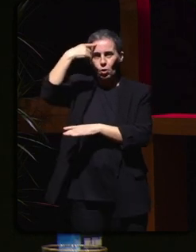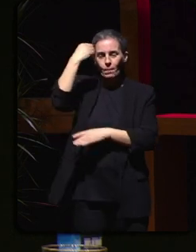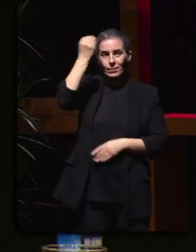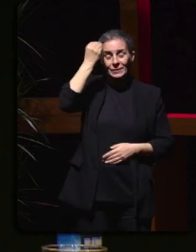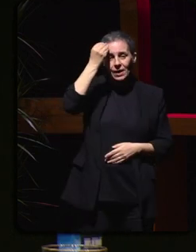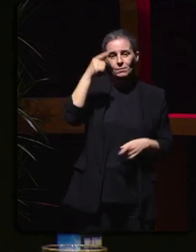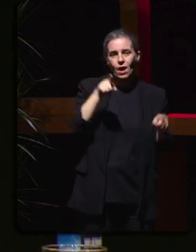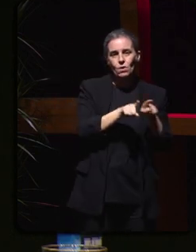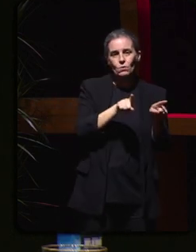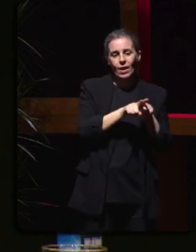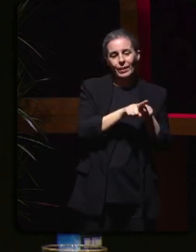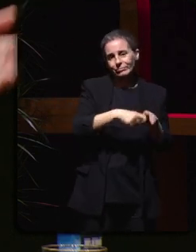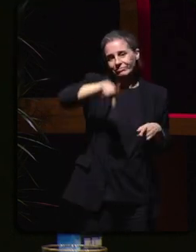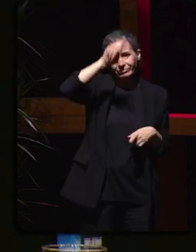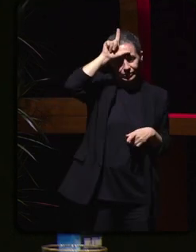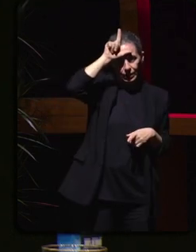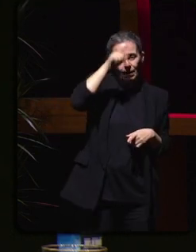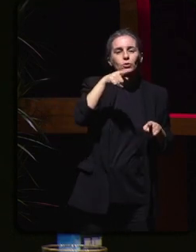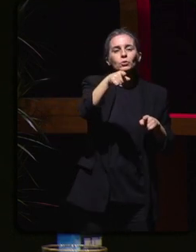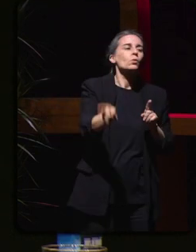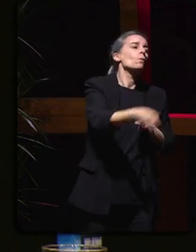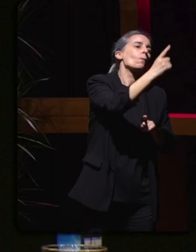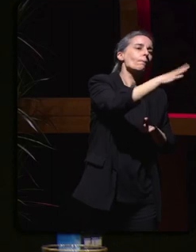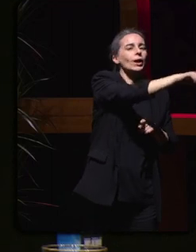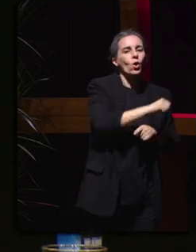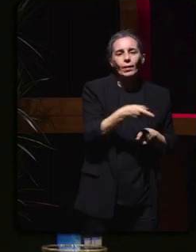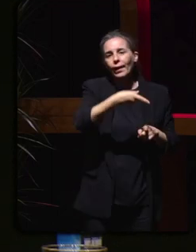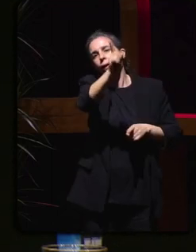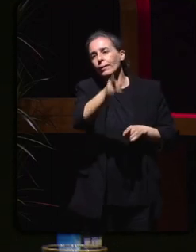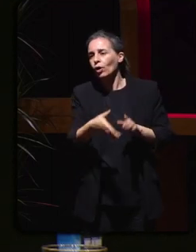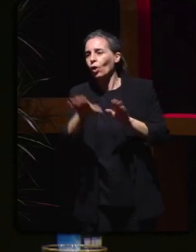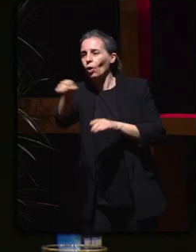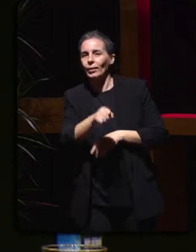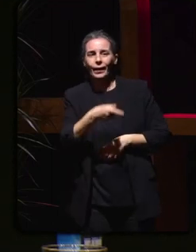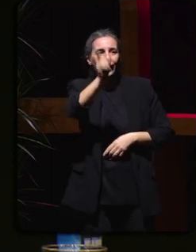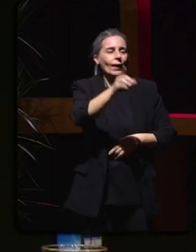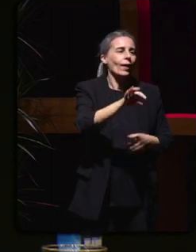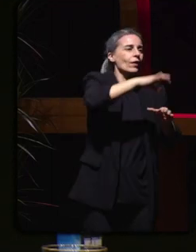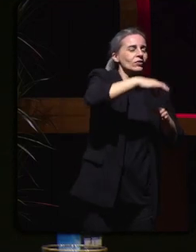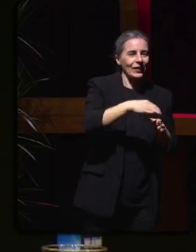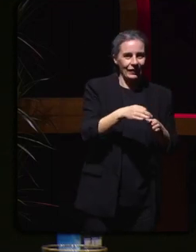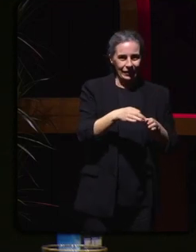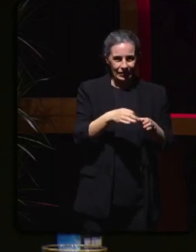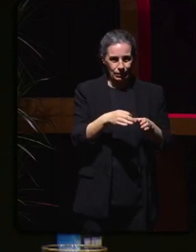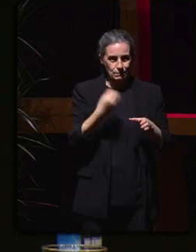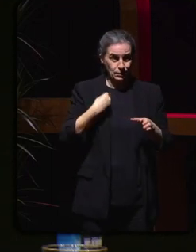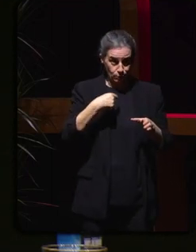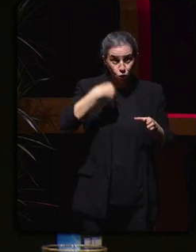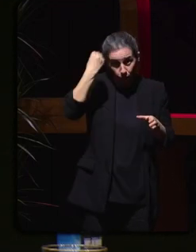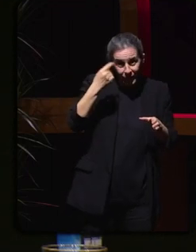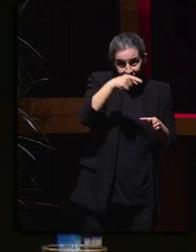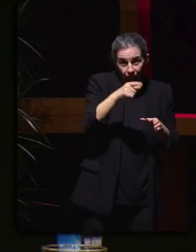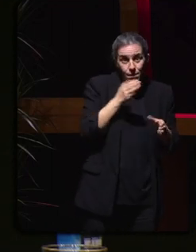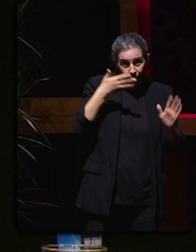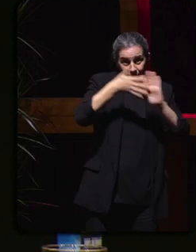por el contexto de por esto ve por aquello ve por un café entonces digo pero igual no la estoy entendiendo bien